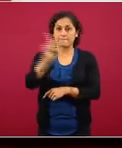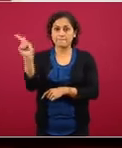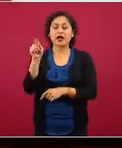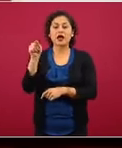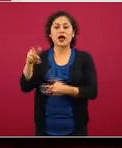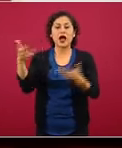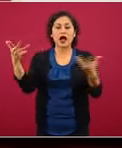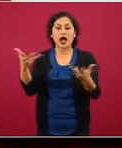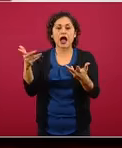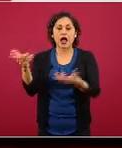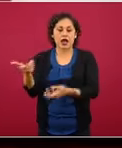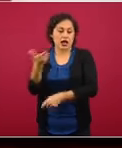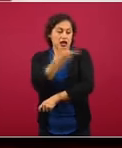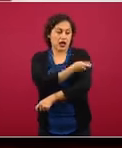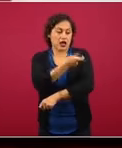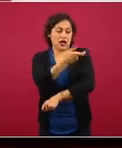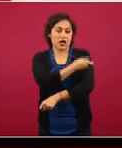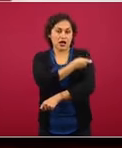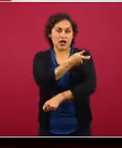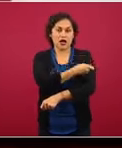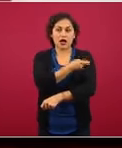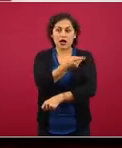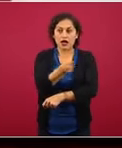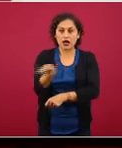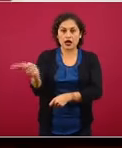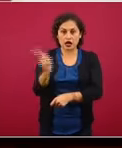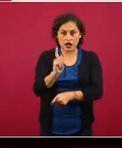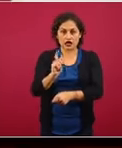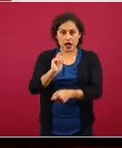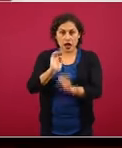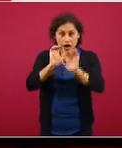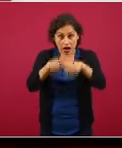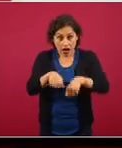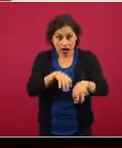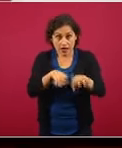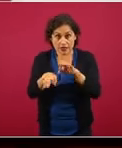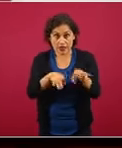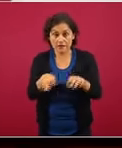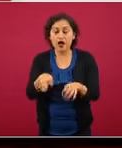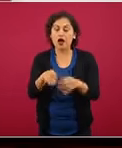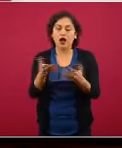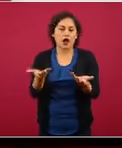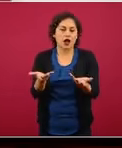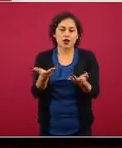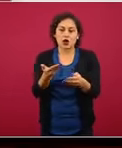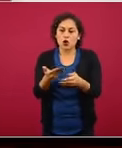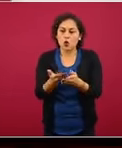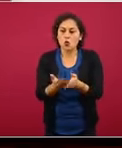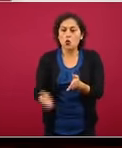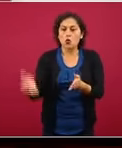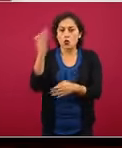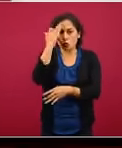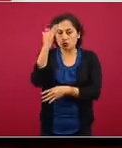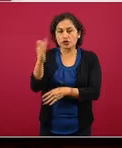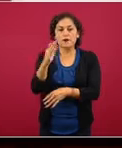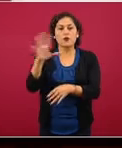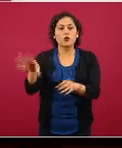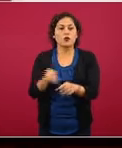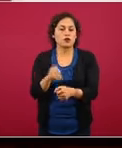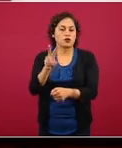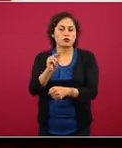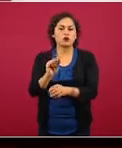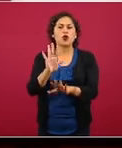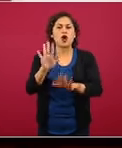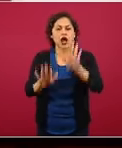vacunador suficiente contratado de forma permanente, y por eso se contratan de forma